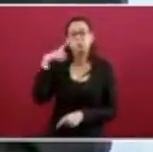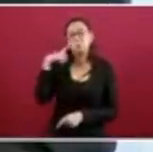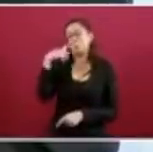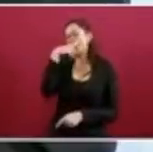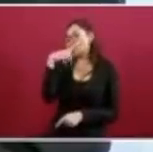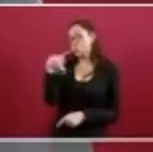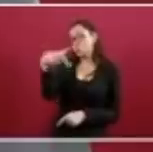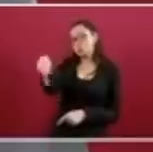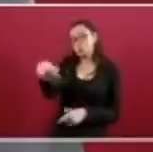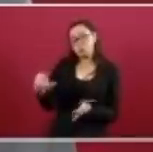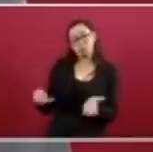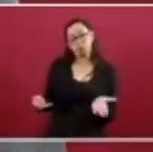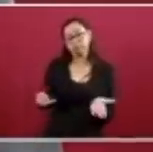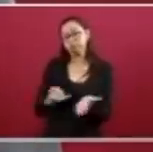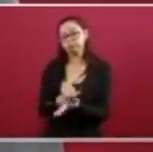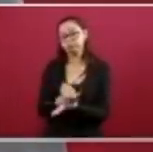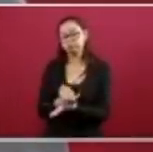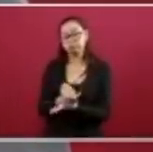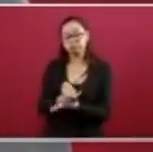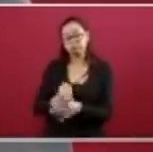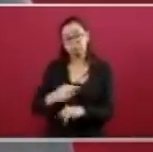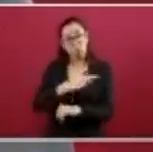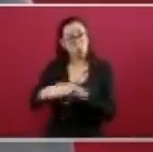Ellos van a tener la última palabra.